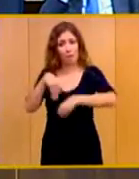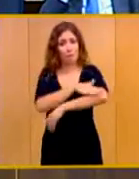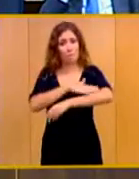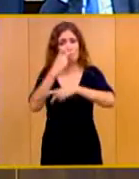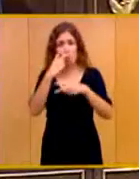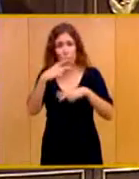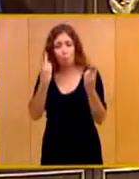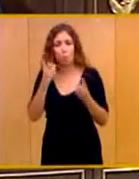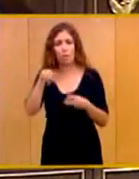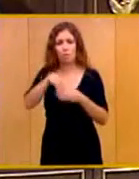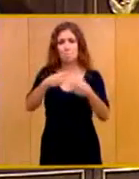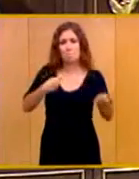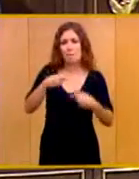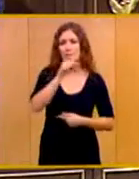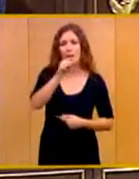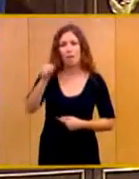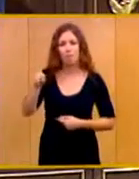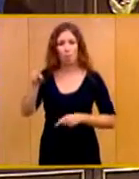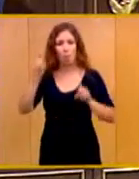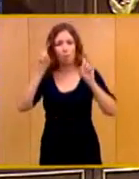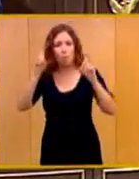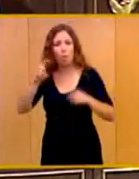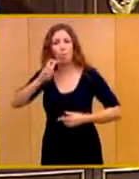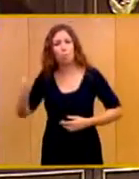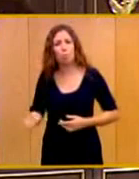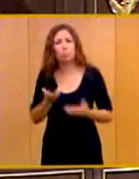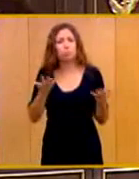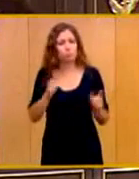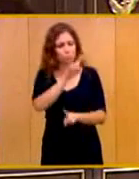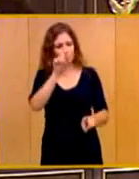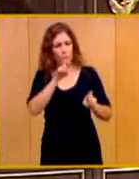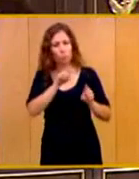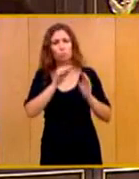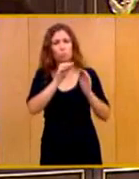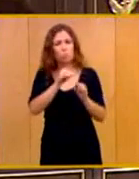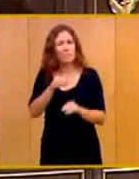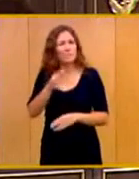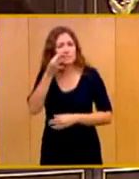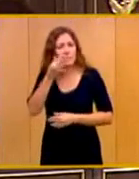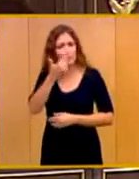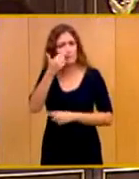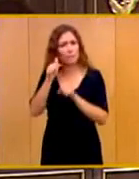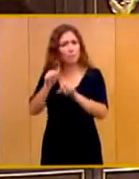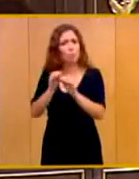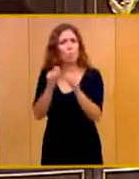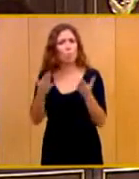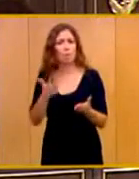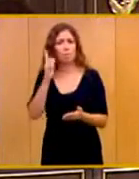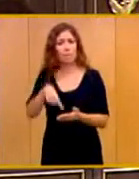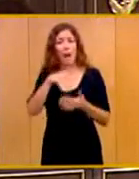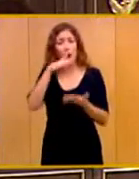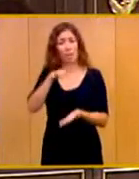los mercados, de la educación? ¿Cuáles son sus intenciones concretas para mejorar la débil competitividad que